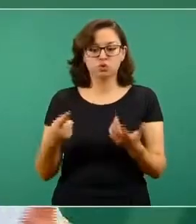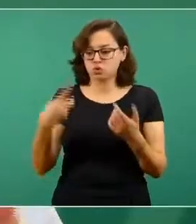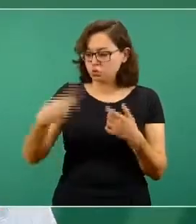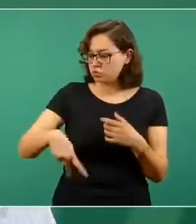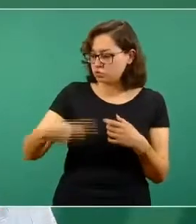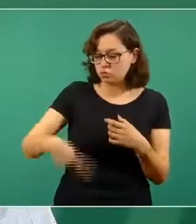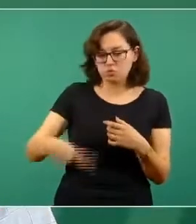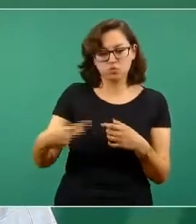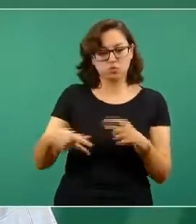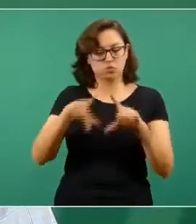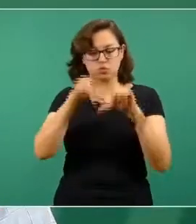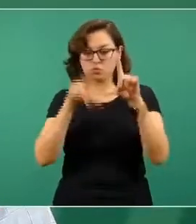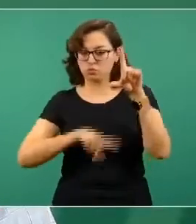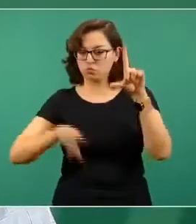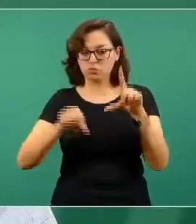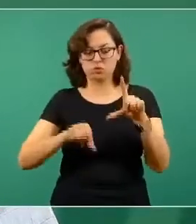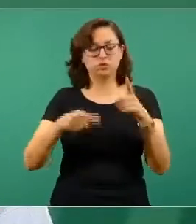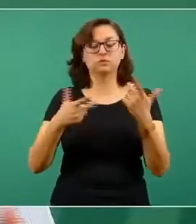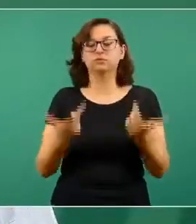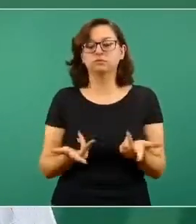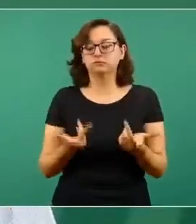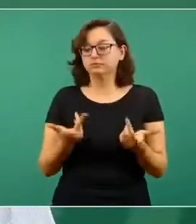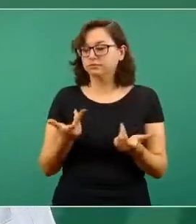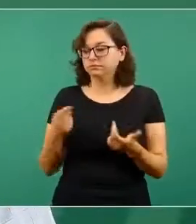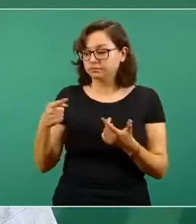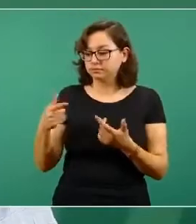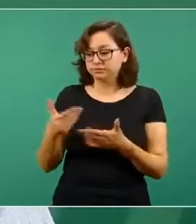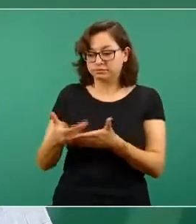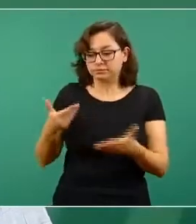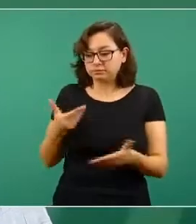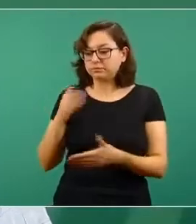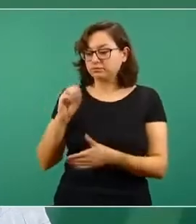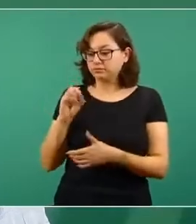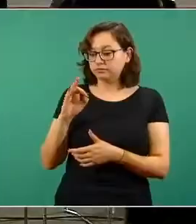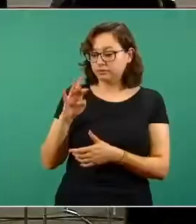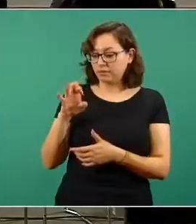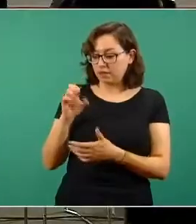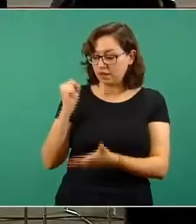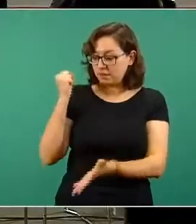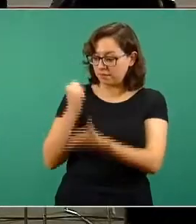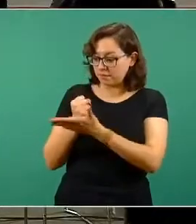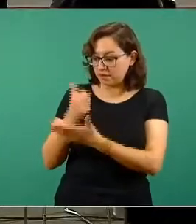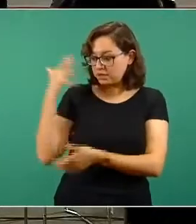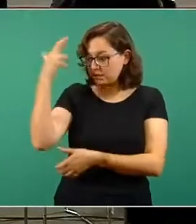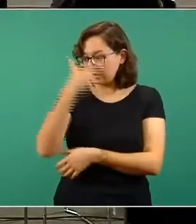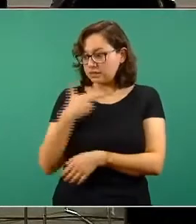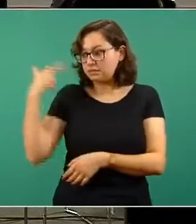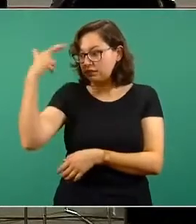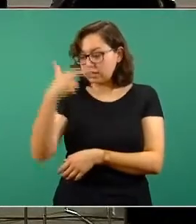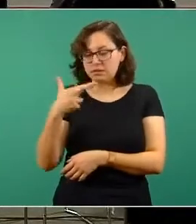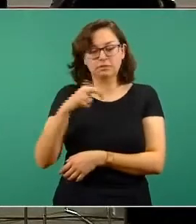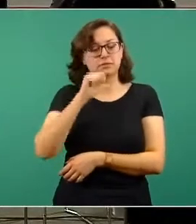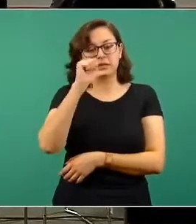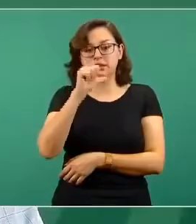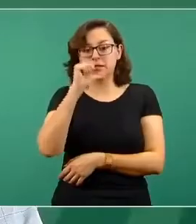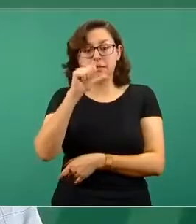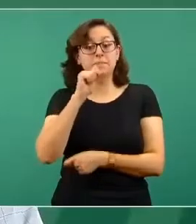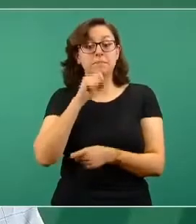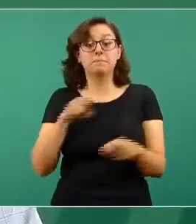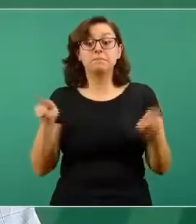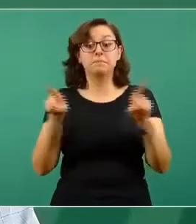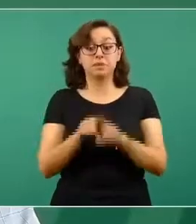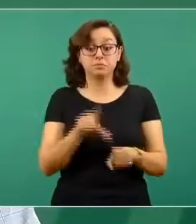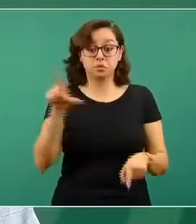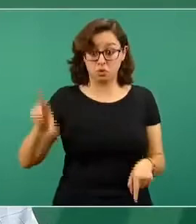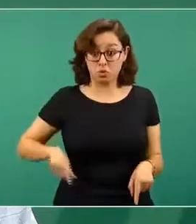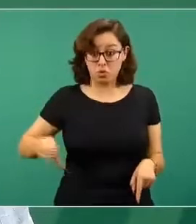país como los controles de calidad y no pertenecen a ninguno de los lotes que se distribuyeron a ninguna de las